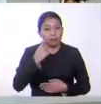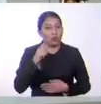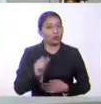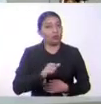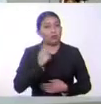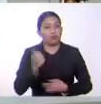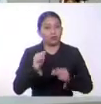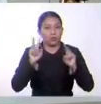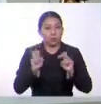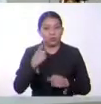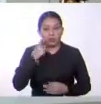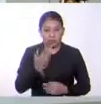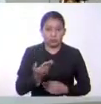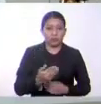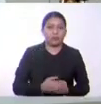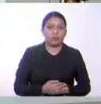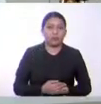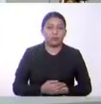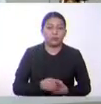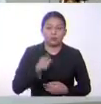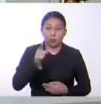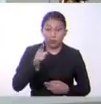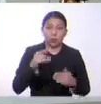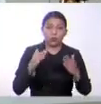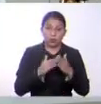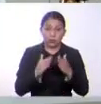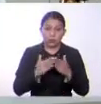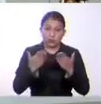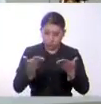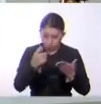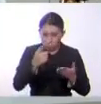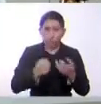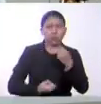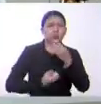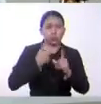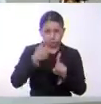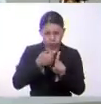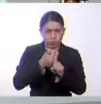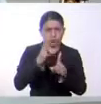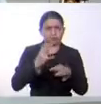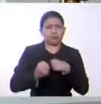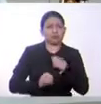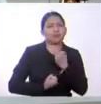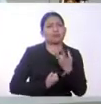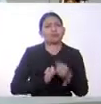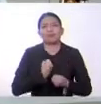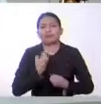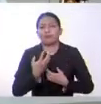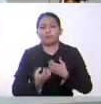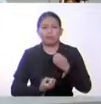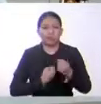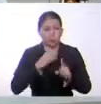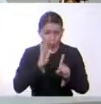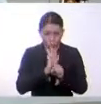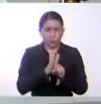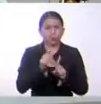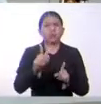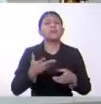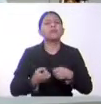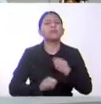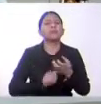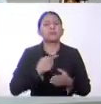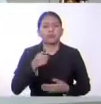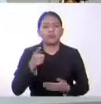parte, Cecilia, y es que usted también nos regale unas lecturas, pero de poemas suyos. En un